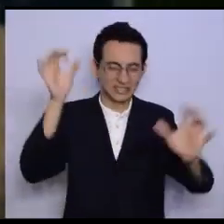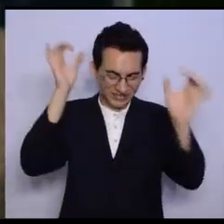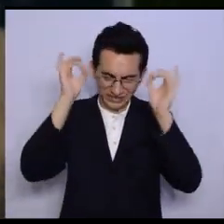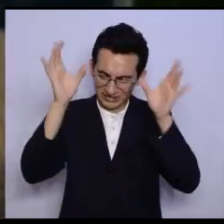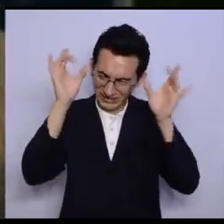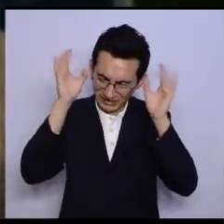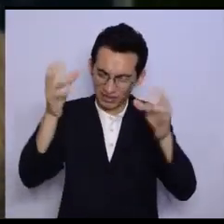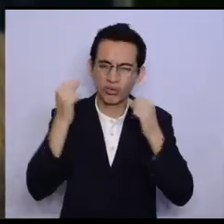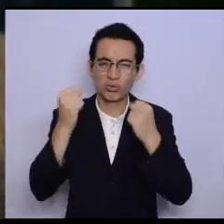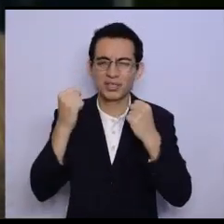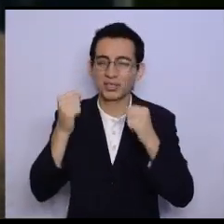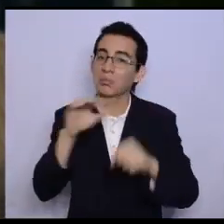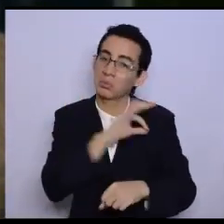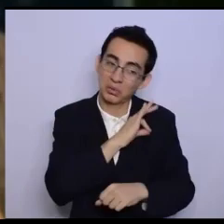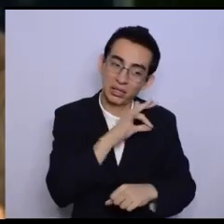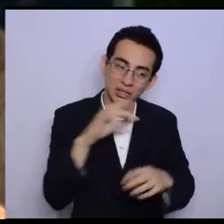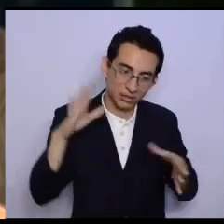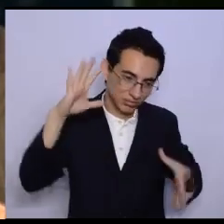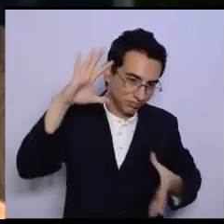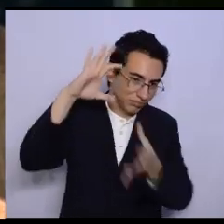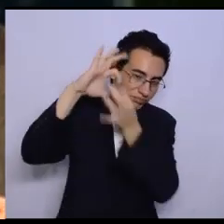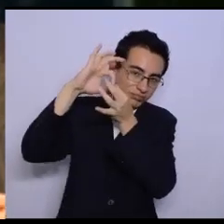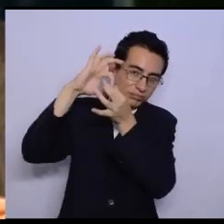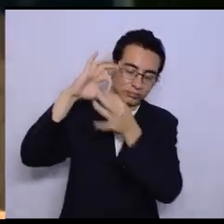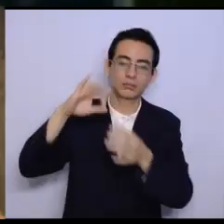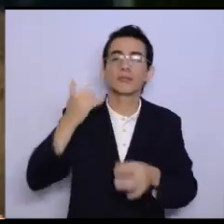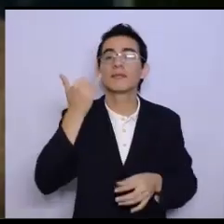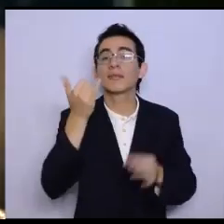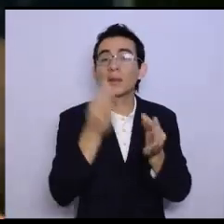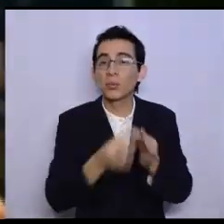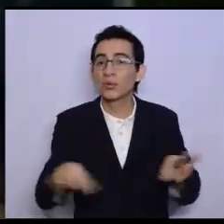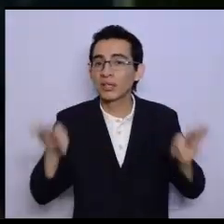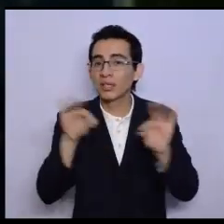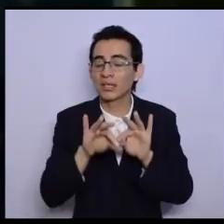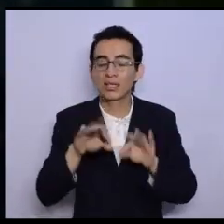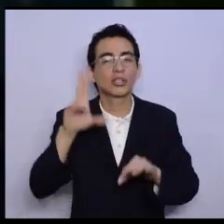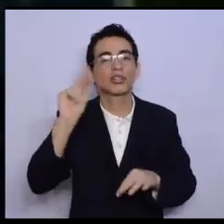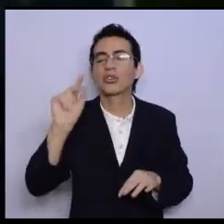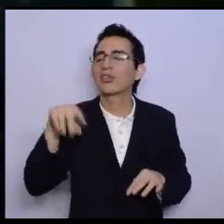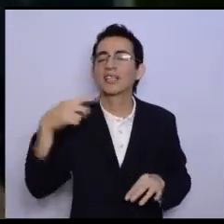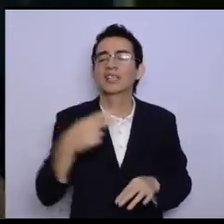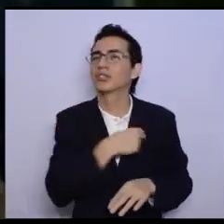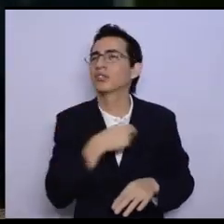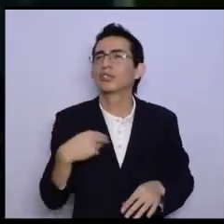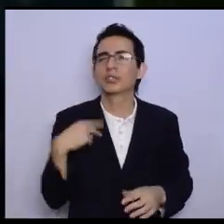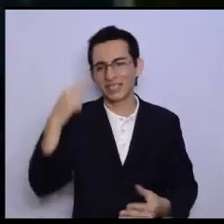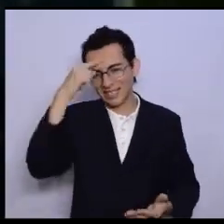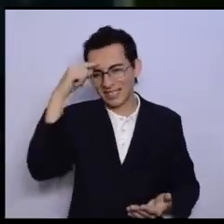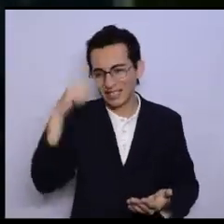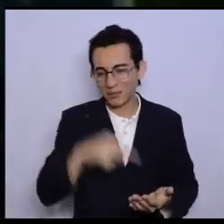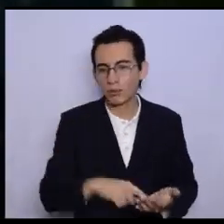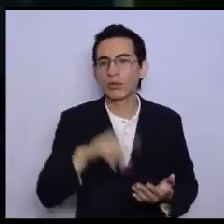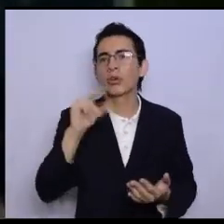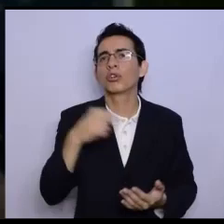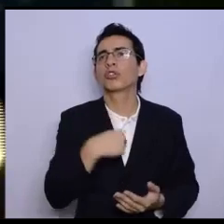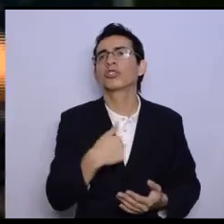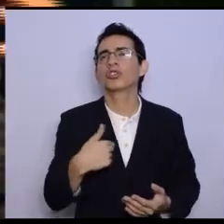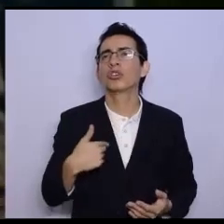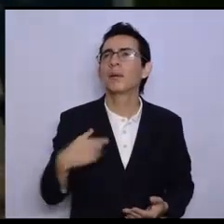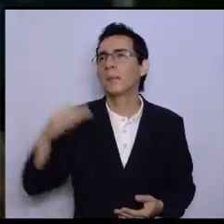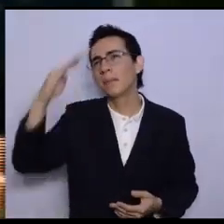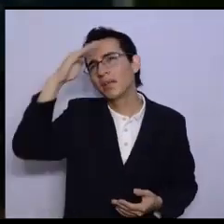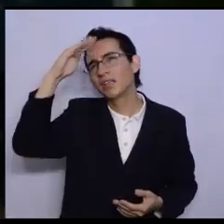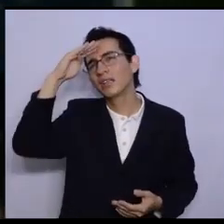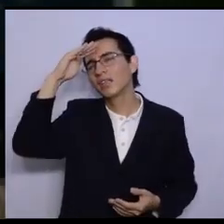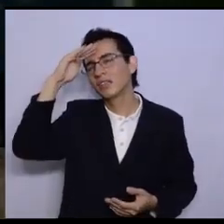Lo importante aquí, y me voy sobre el final, no es lo que podamos creer nosotros, lo que creamos. Si fueron